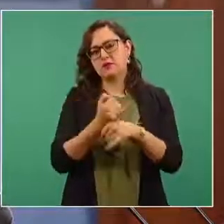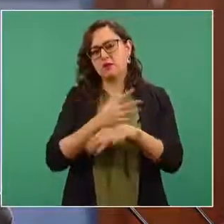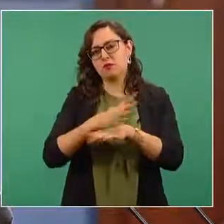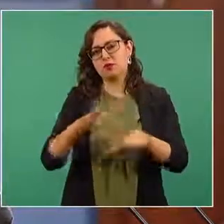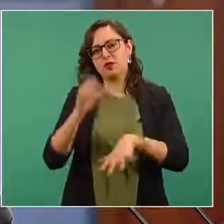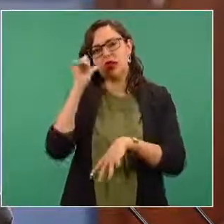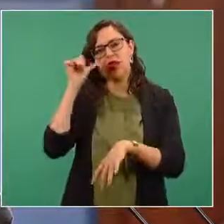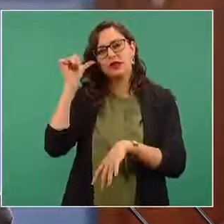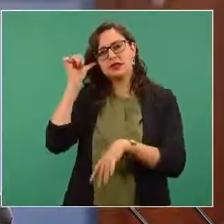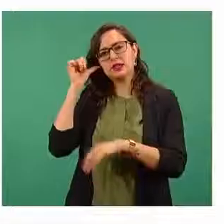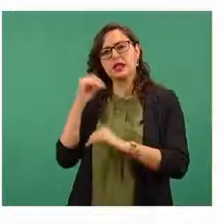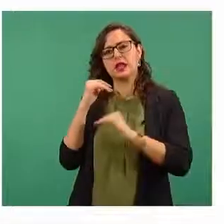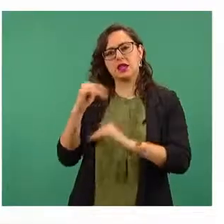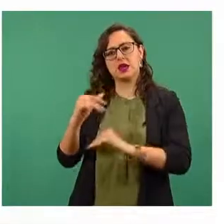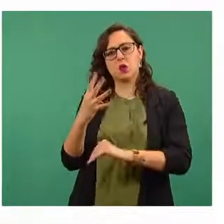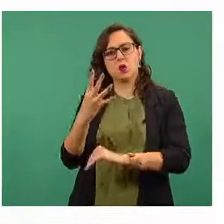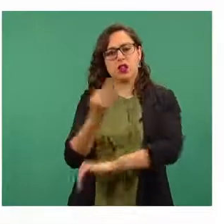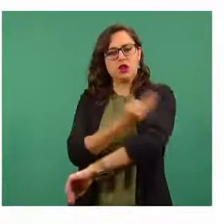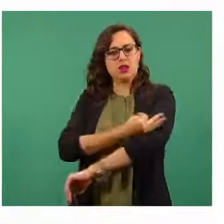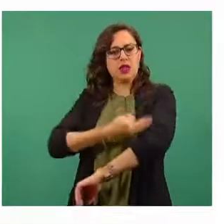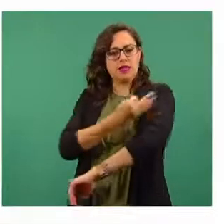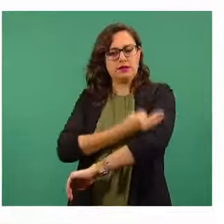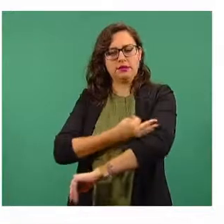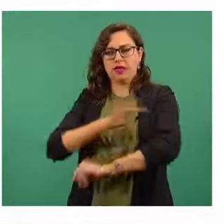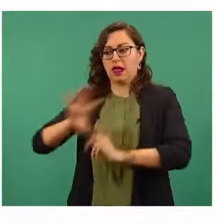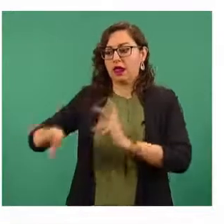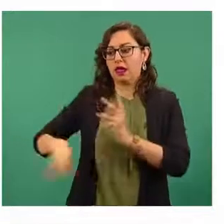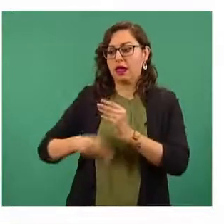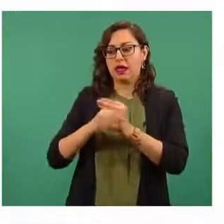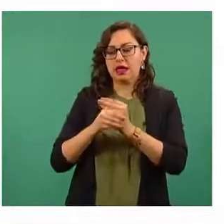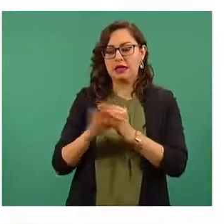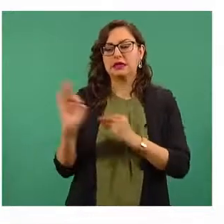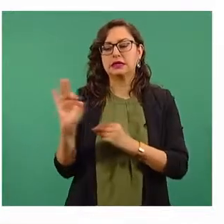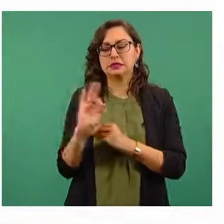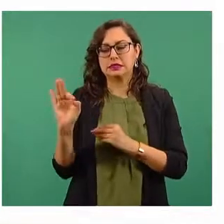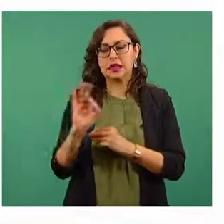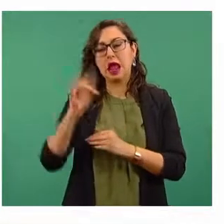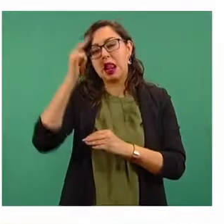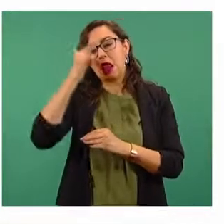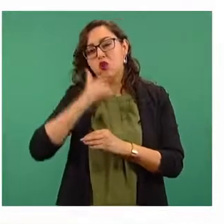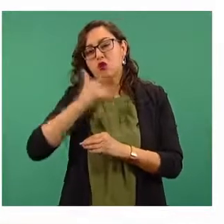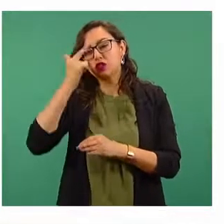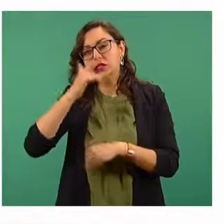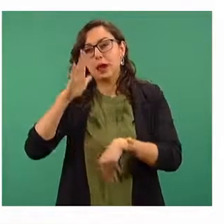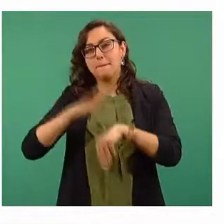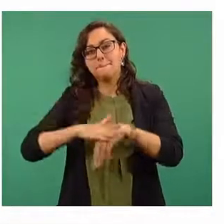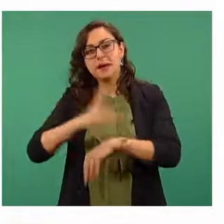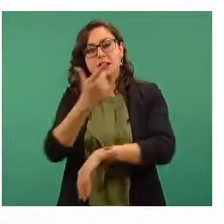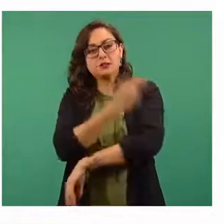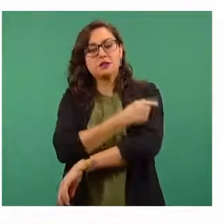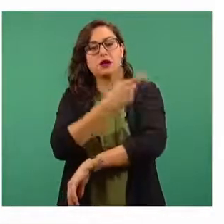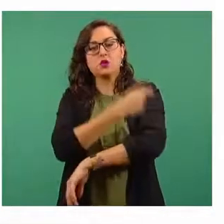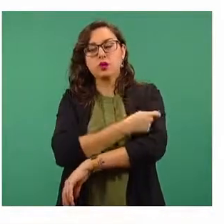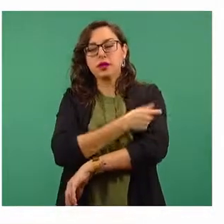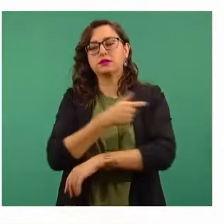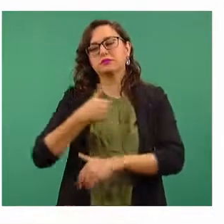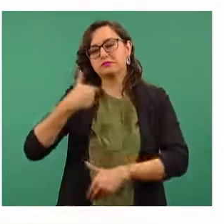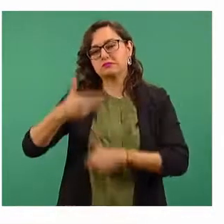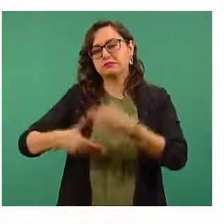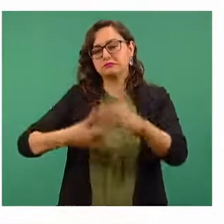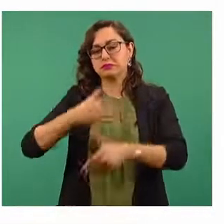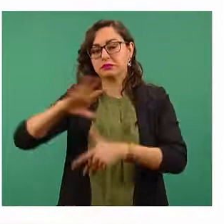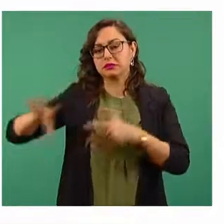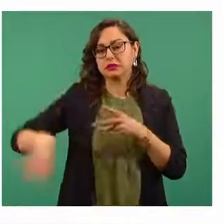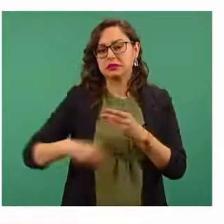esto va posiblemente a superar las 50,000 dosis aplicadas en un día. La siguiente,